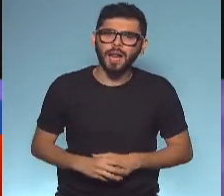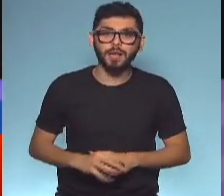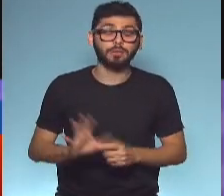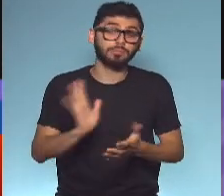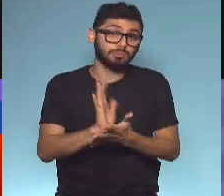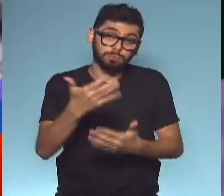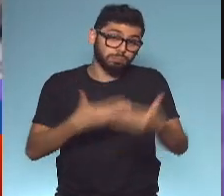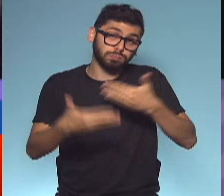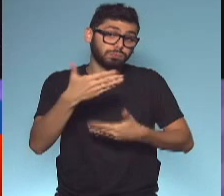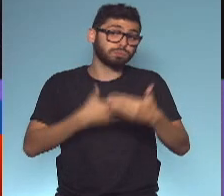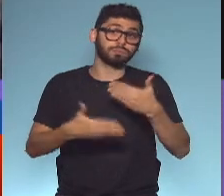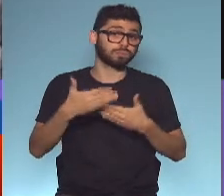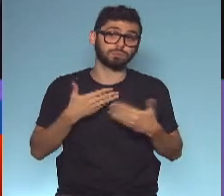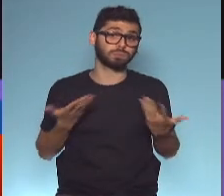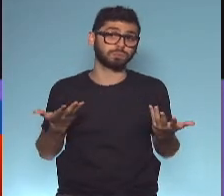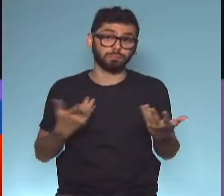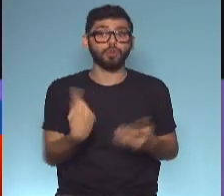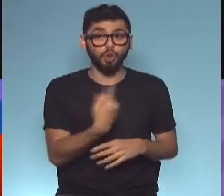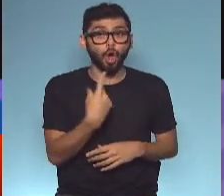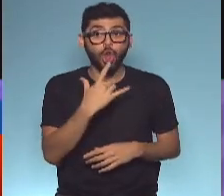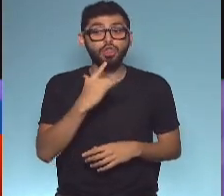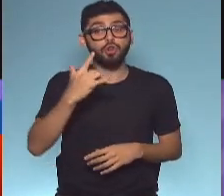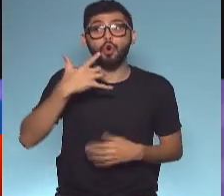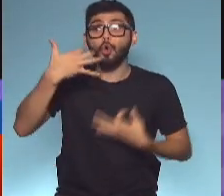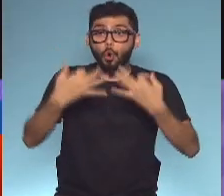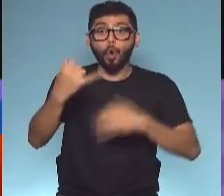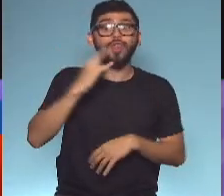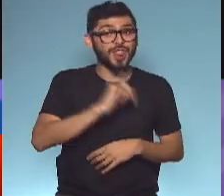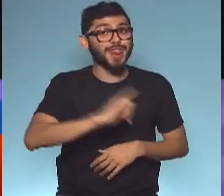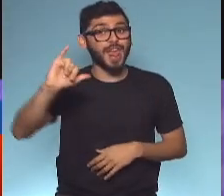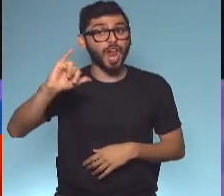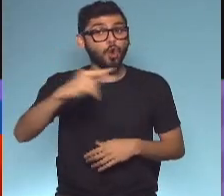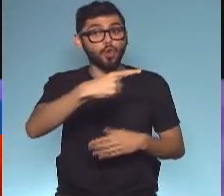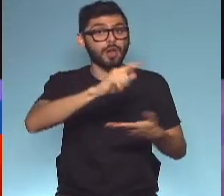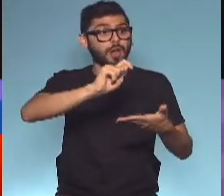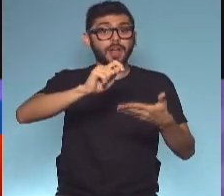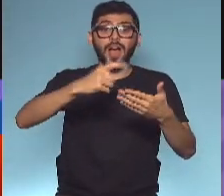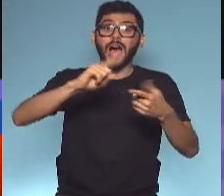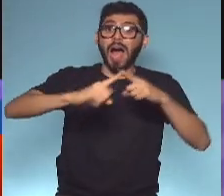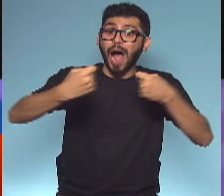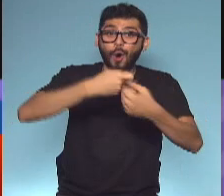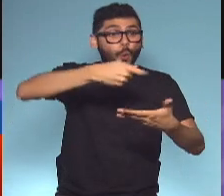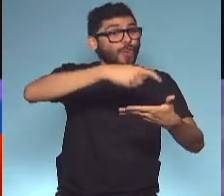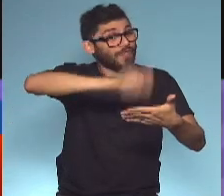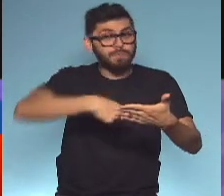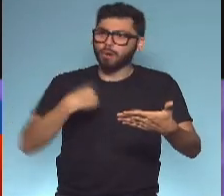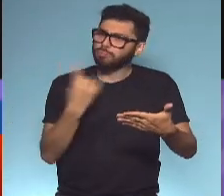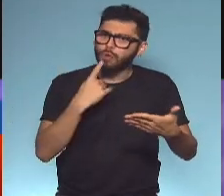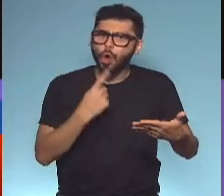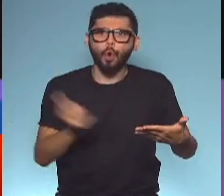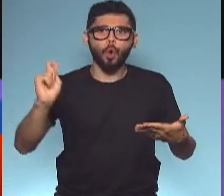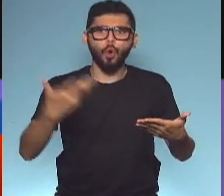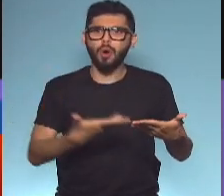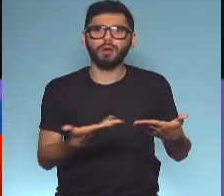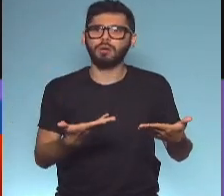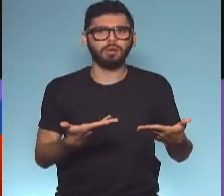a ver, fue todo un retroceso. A ver, nosotros denunciamos judicialmente la firma de ese acuerdo porque entendíamos